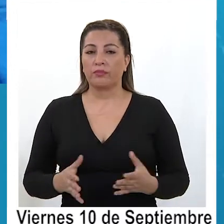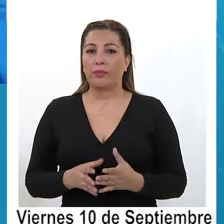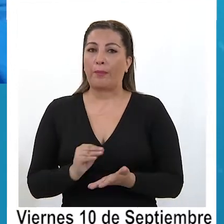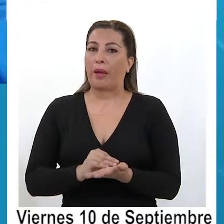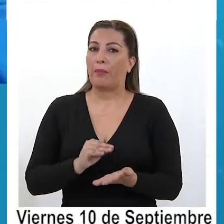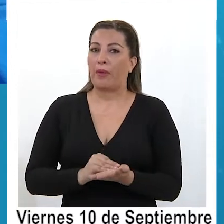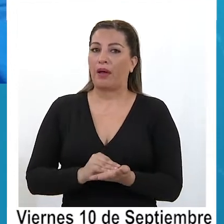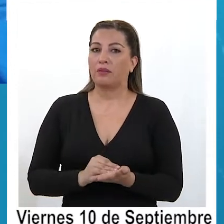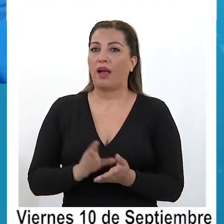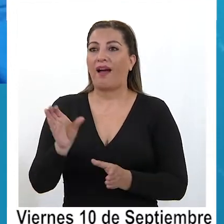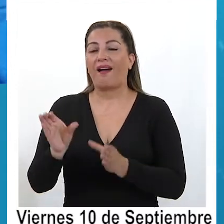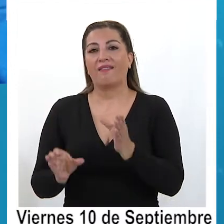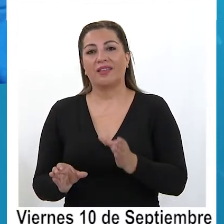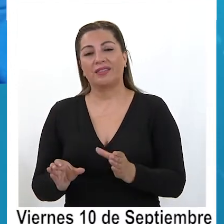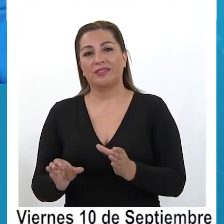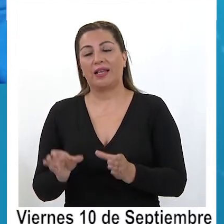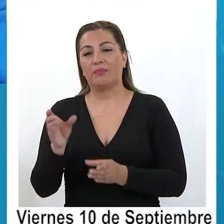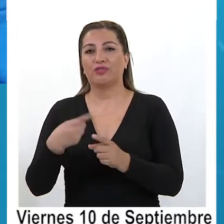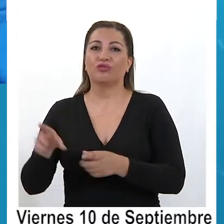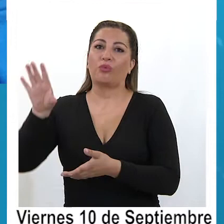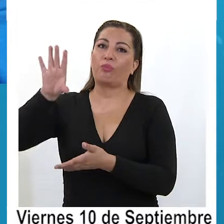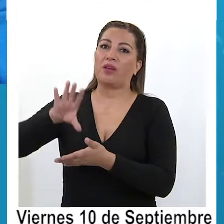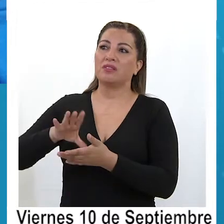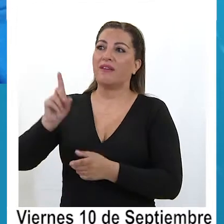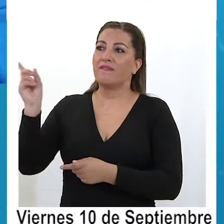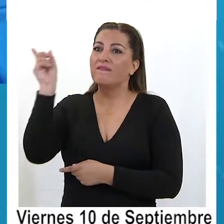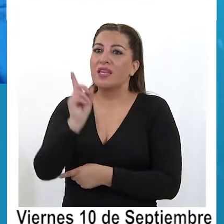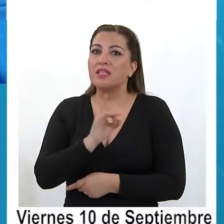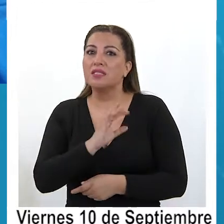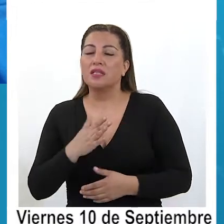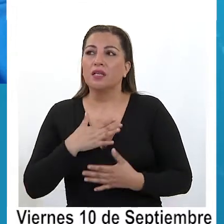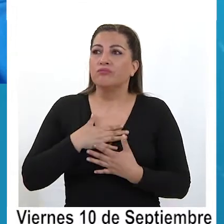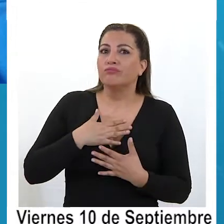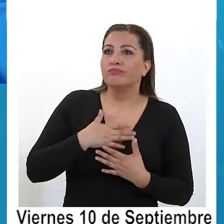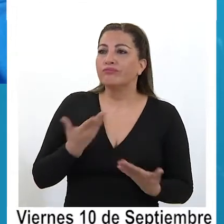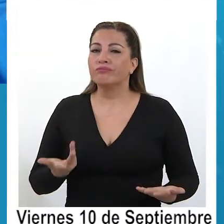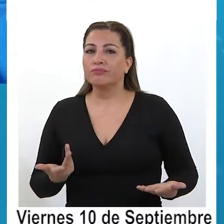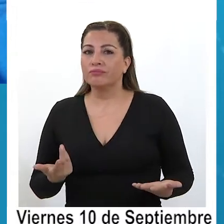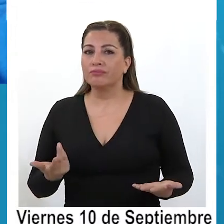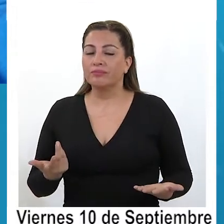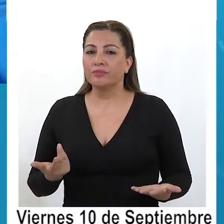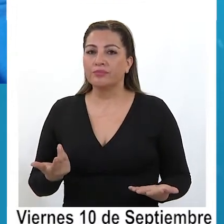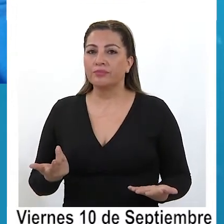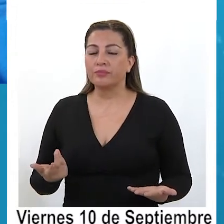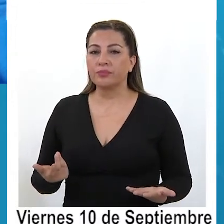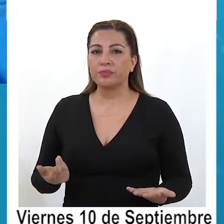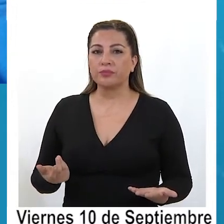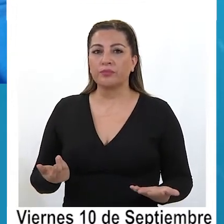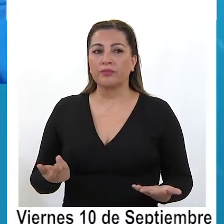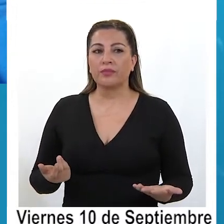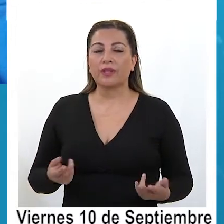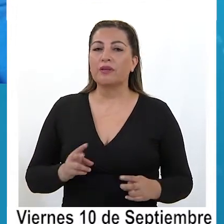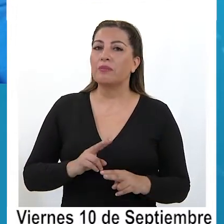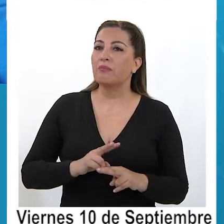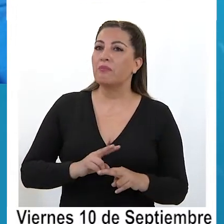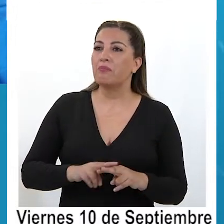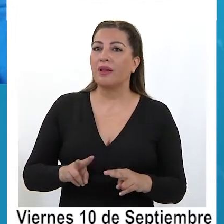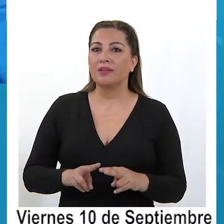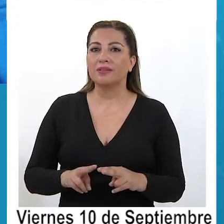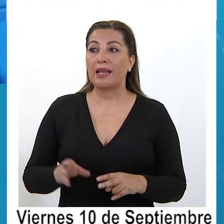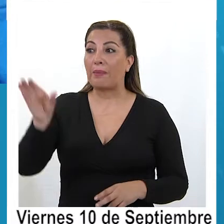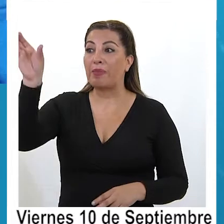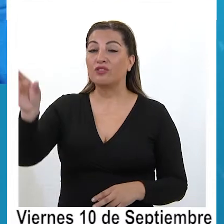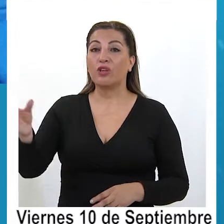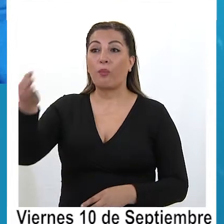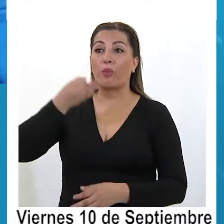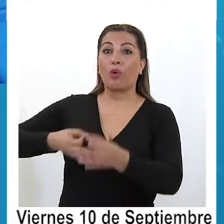son migraciones forzadas, vienen muy temerosas, por cierto, de las institucionalidades y por ende la facilitación en su relato abierto es